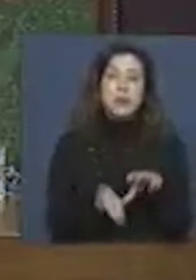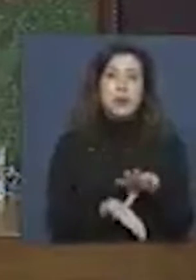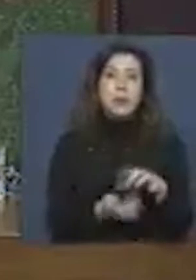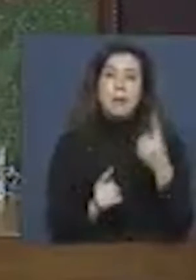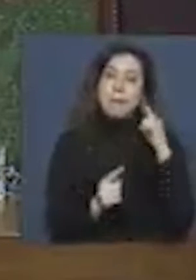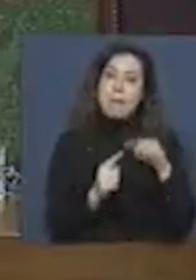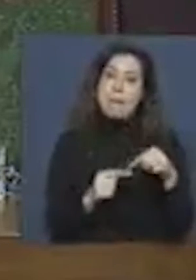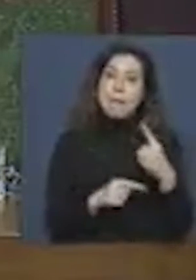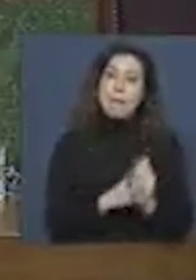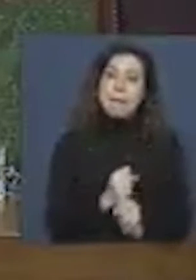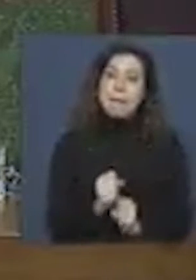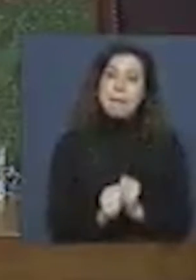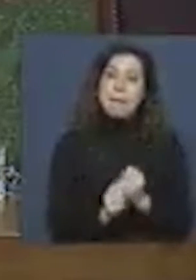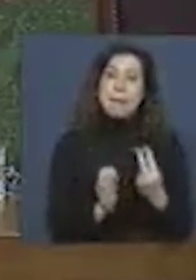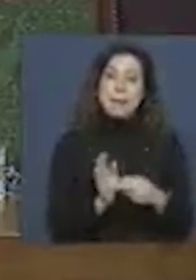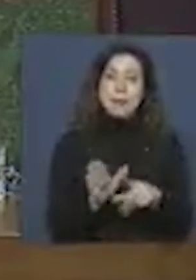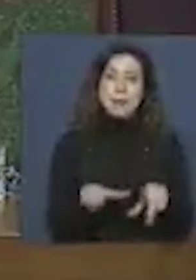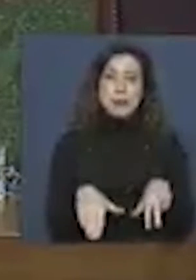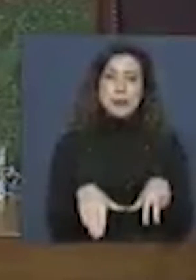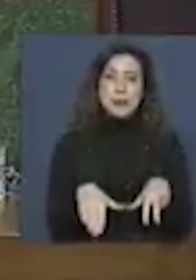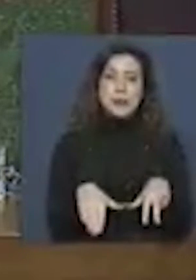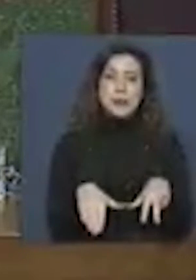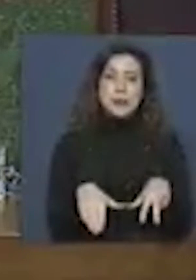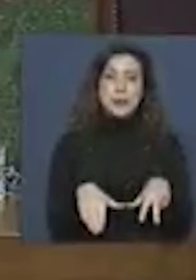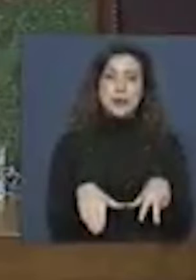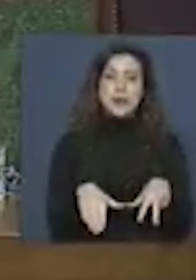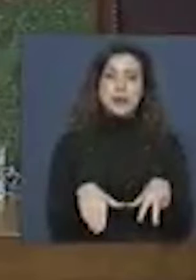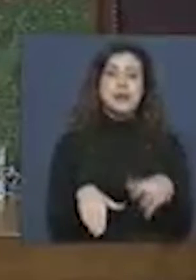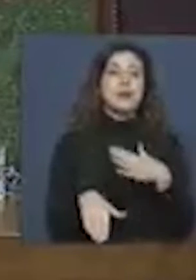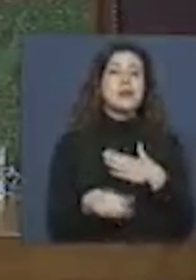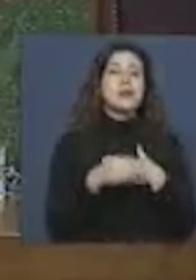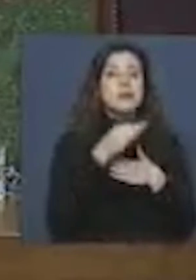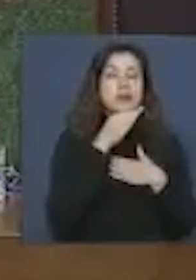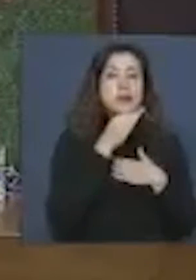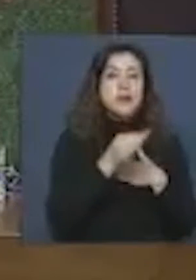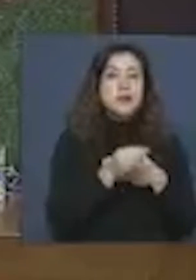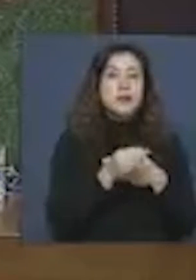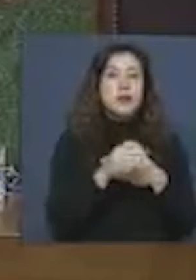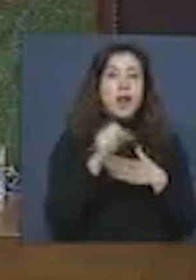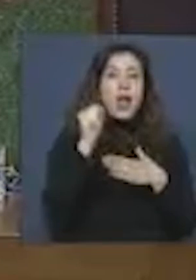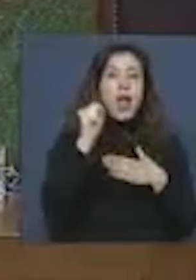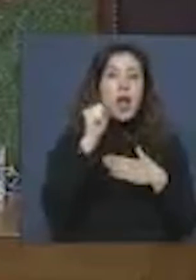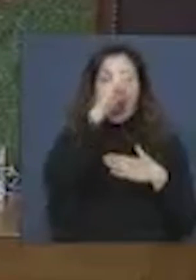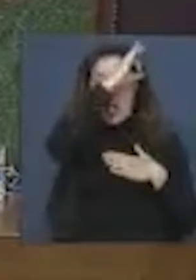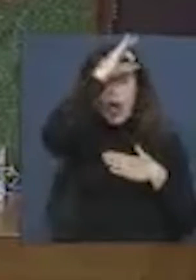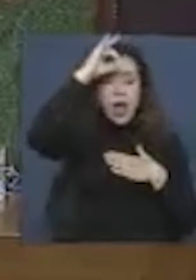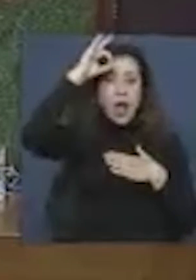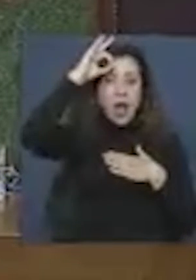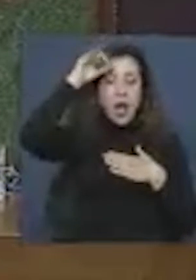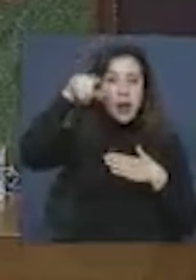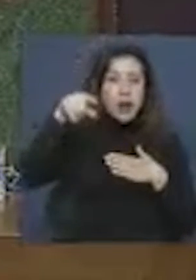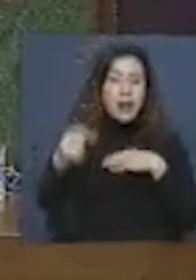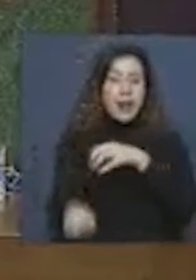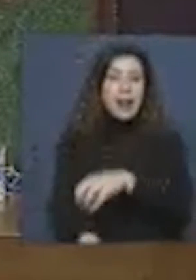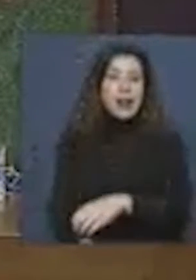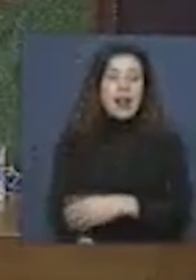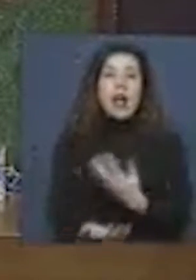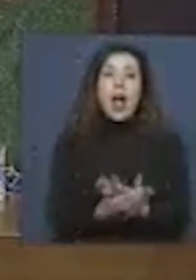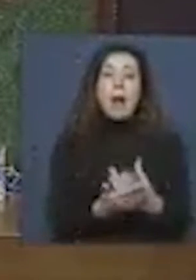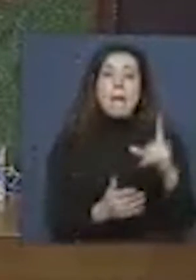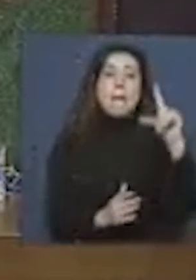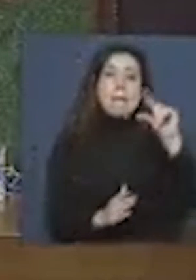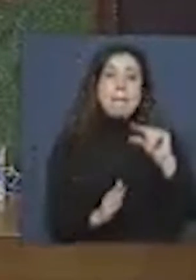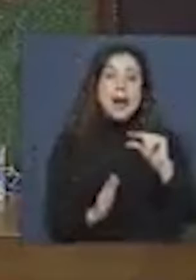el próximo año 2018. Y quiero señalar de que la región de la Araucanía es la región que tiene el índice de